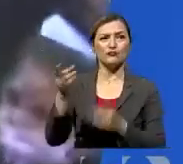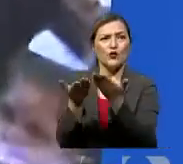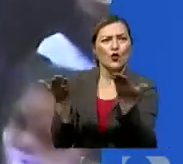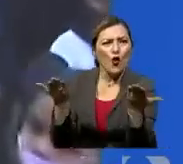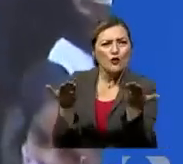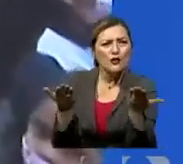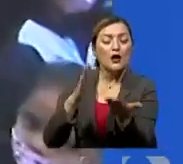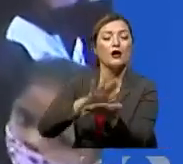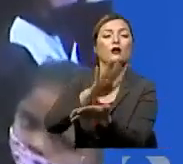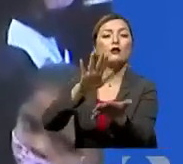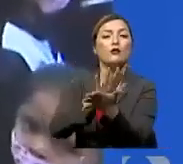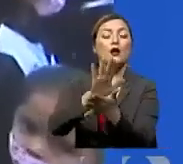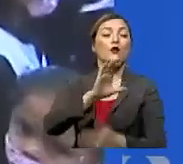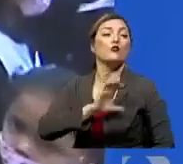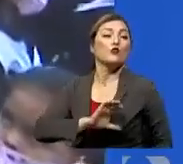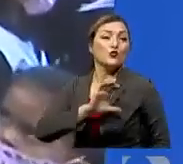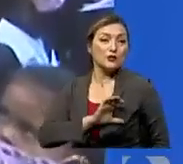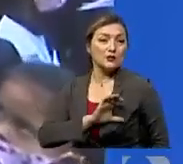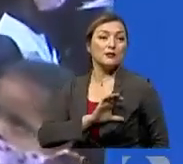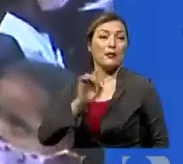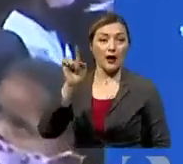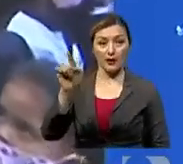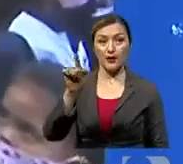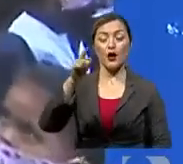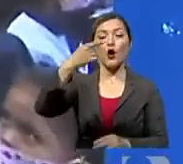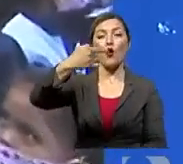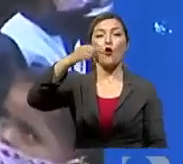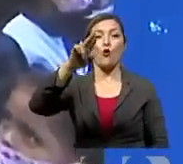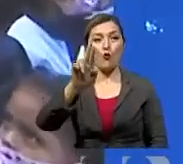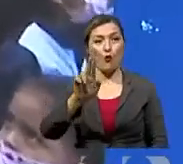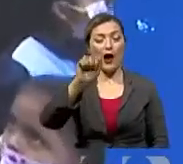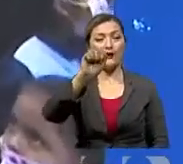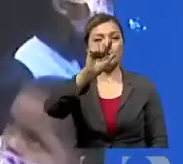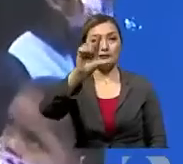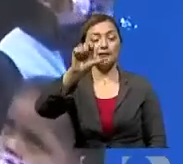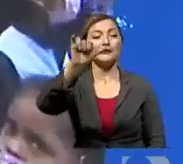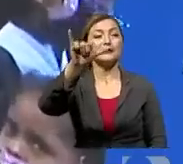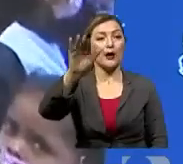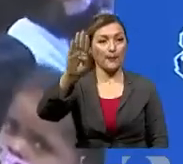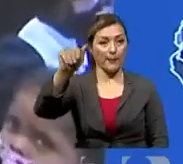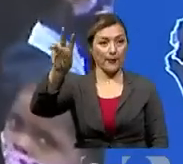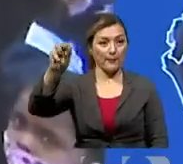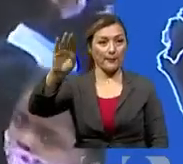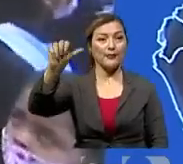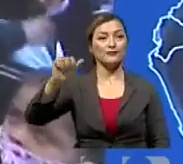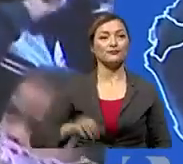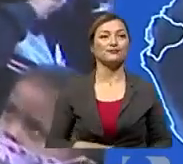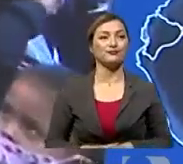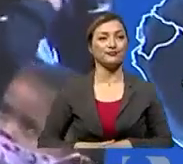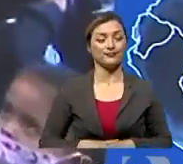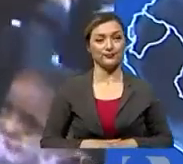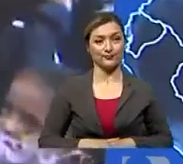Él está en la Unidad Educativa Municipal San Francisco de Quito para contarnos cuántos estudiantes inician clases el día de hoy. Juan Miguel, buenos